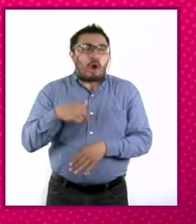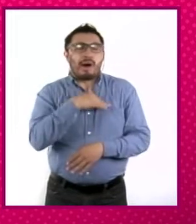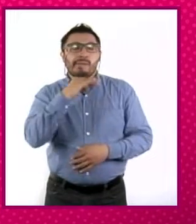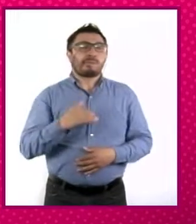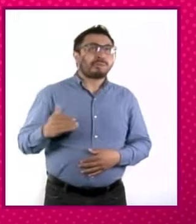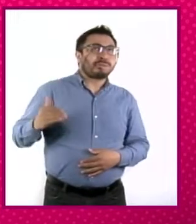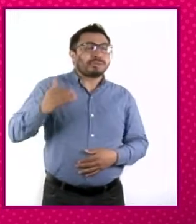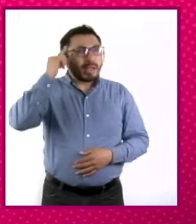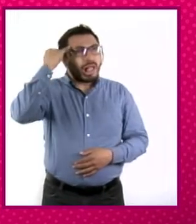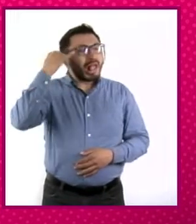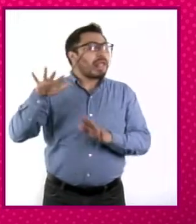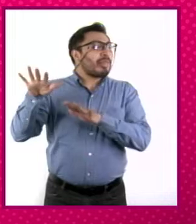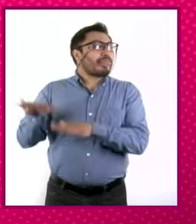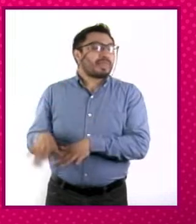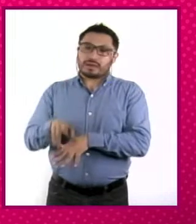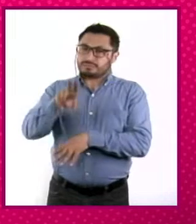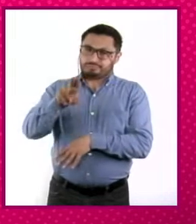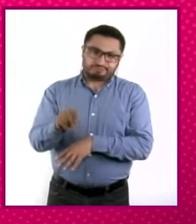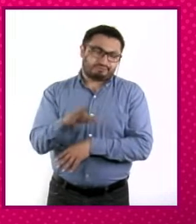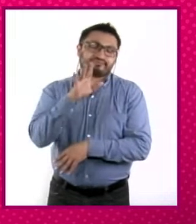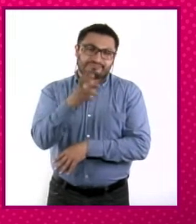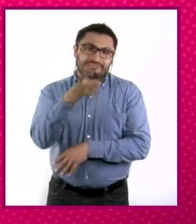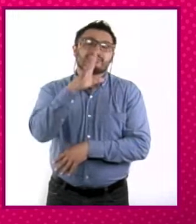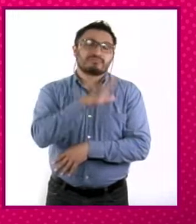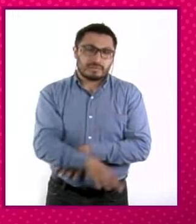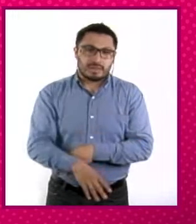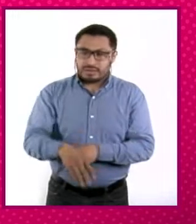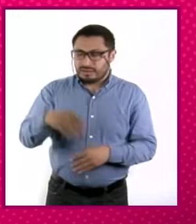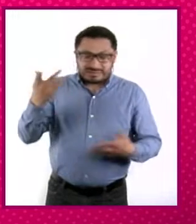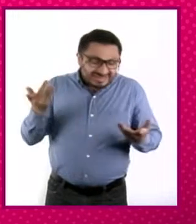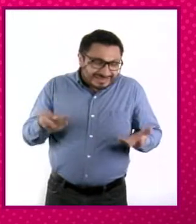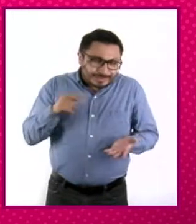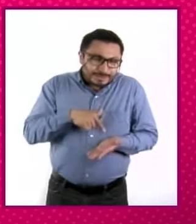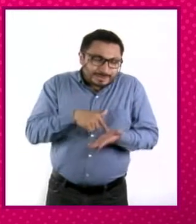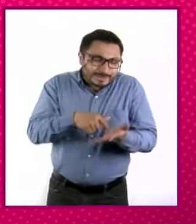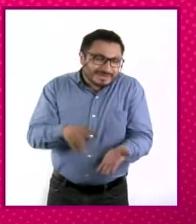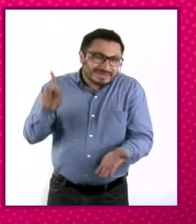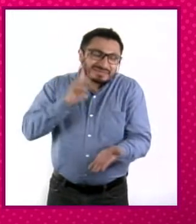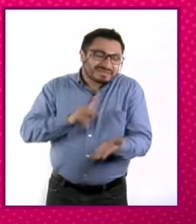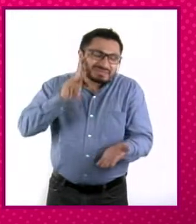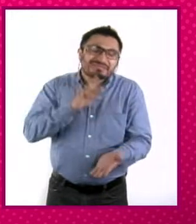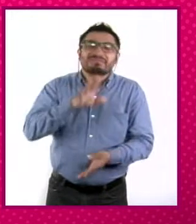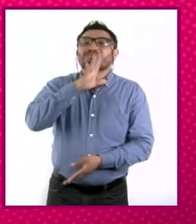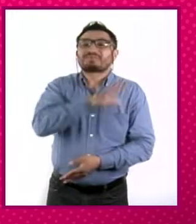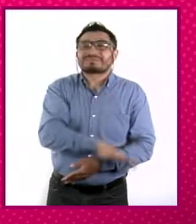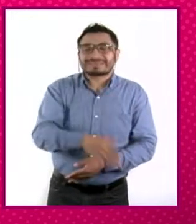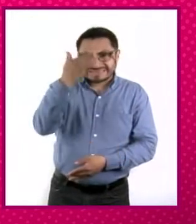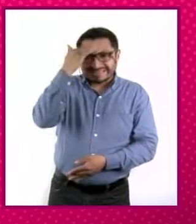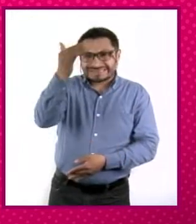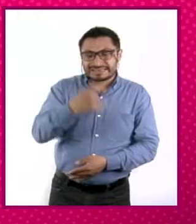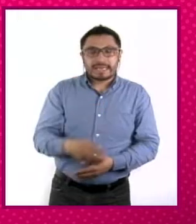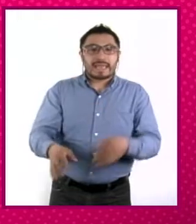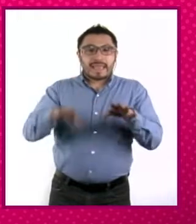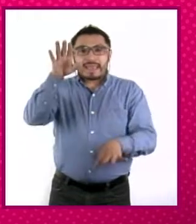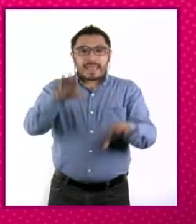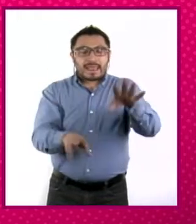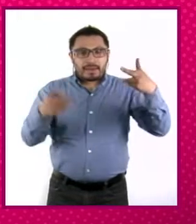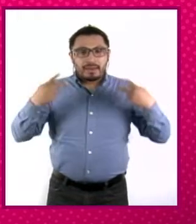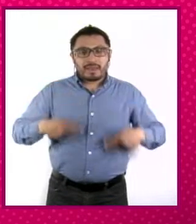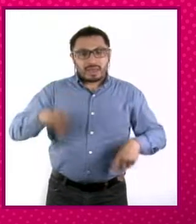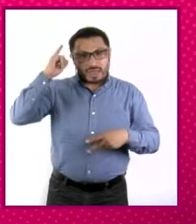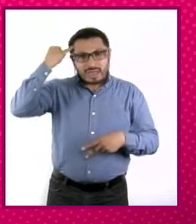prueba última, más triste, más brutal de este colonialismo interno es que muchas veces los indígenas no